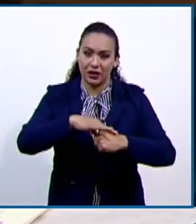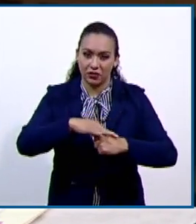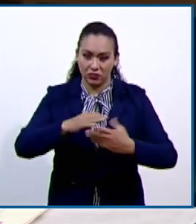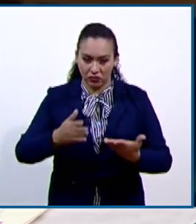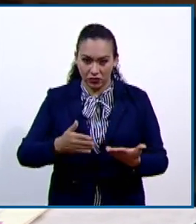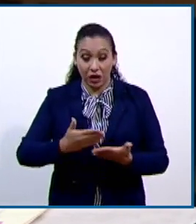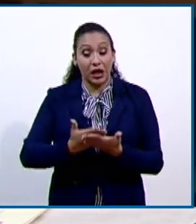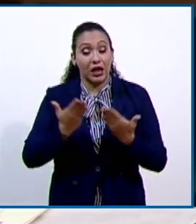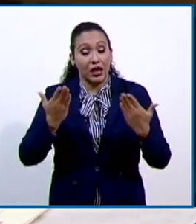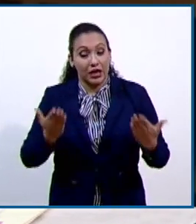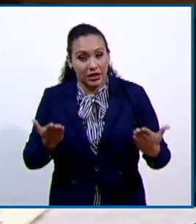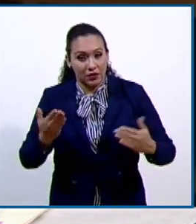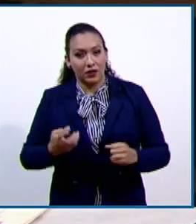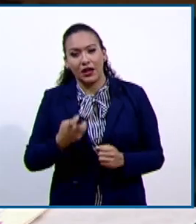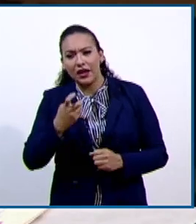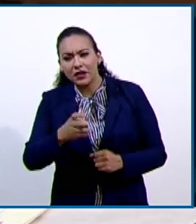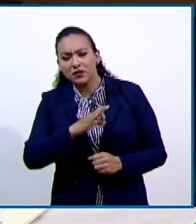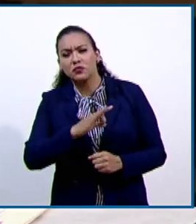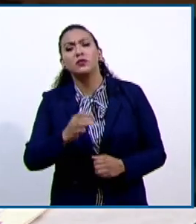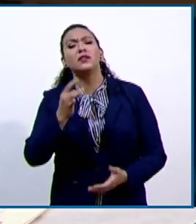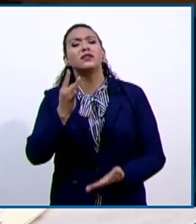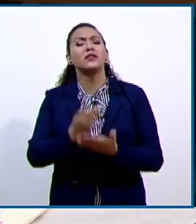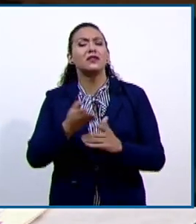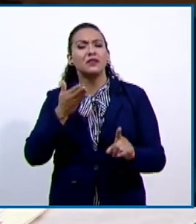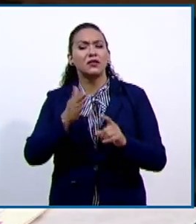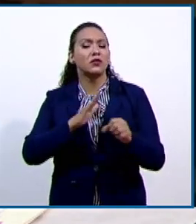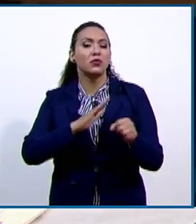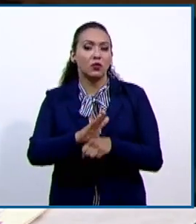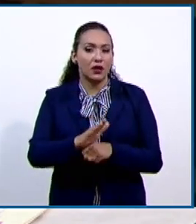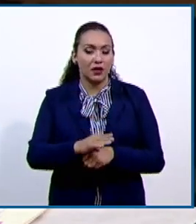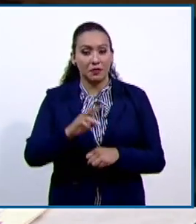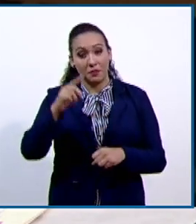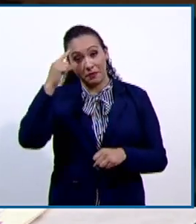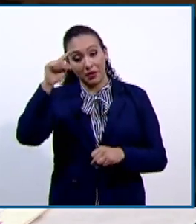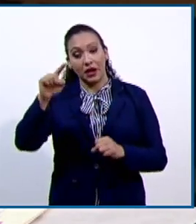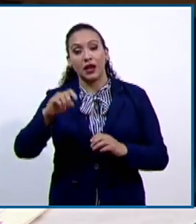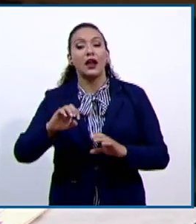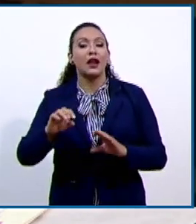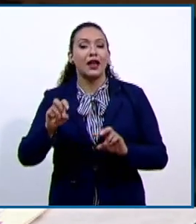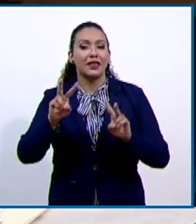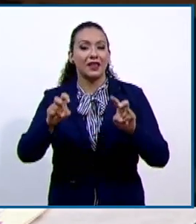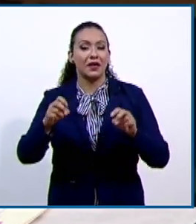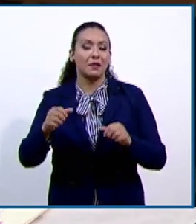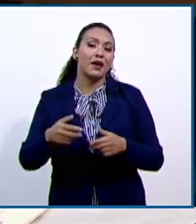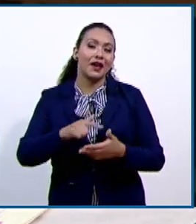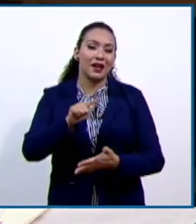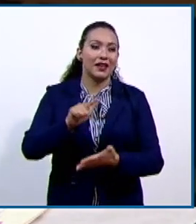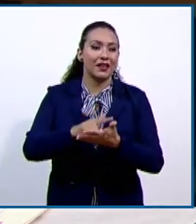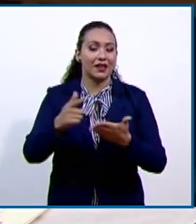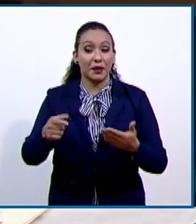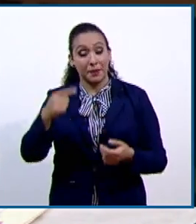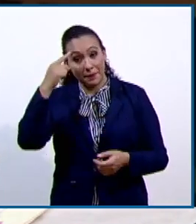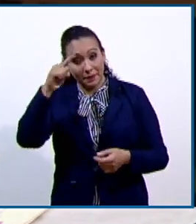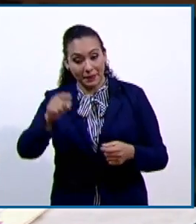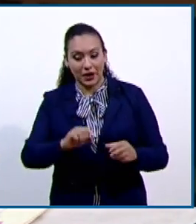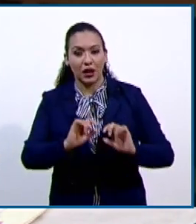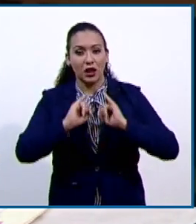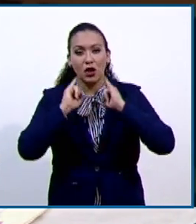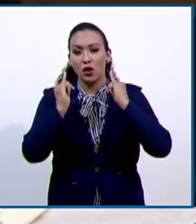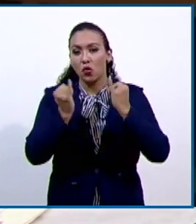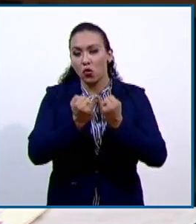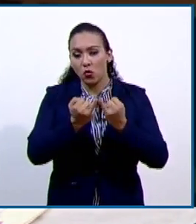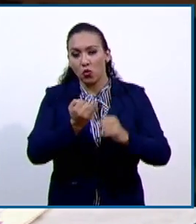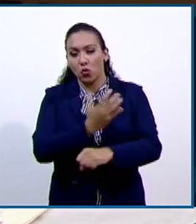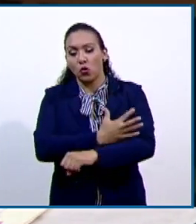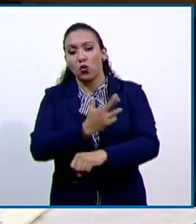estos. En cambio, solo se refieren a una armonización legislativa a fin de sustituir el nombre de la Junta de Coordinación Política por